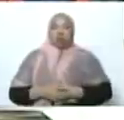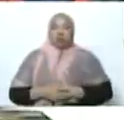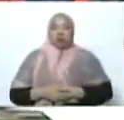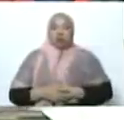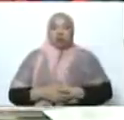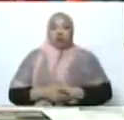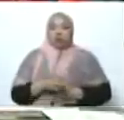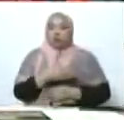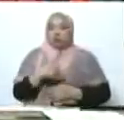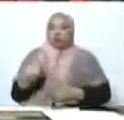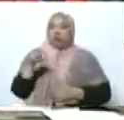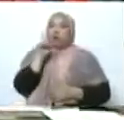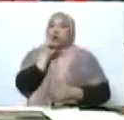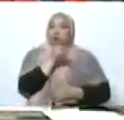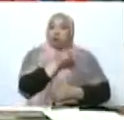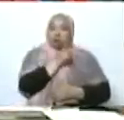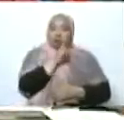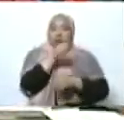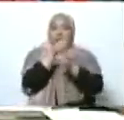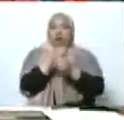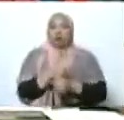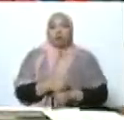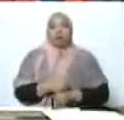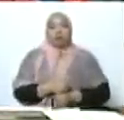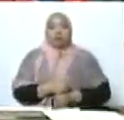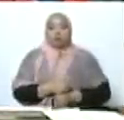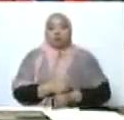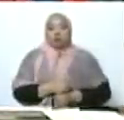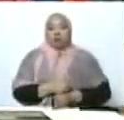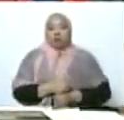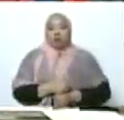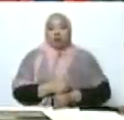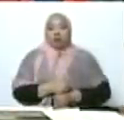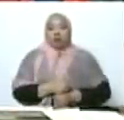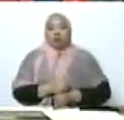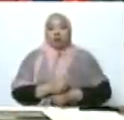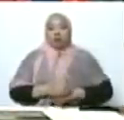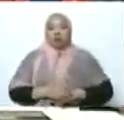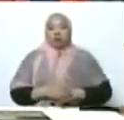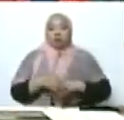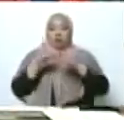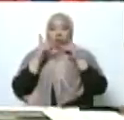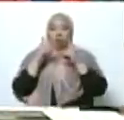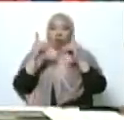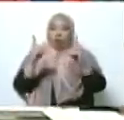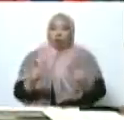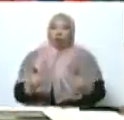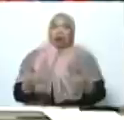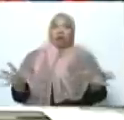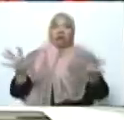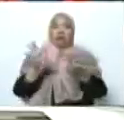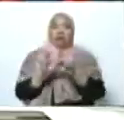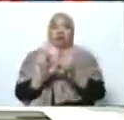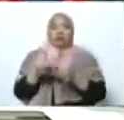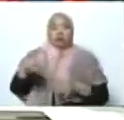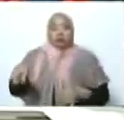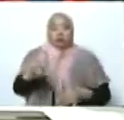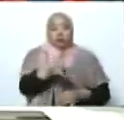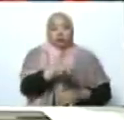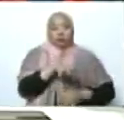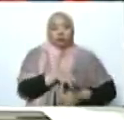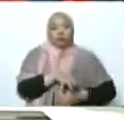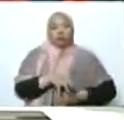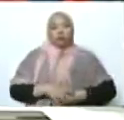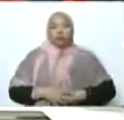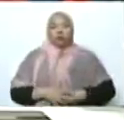no quisimos poner los nombres ayer porque estamos esperando que se designaran los enlaces estadales. Con respecto a lo que dice la señora